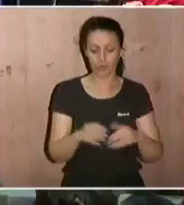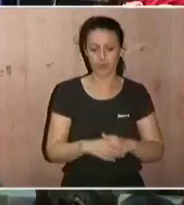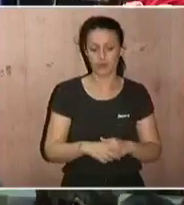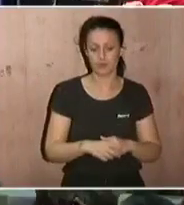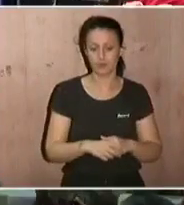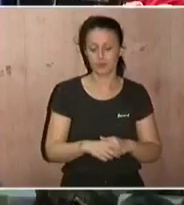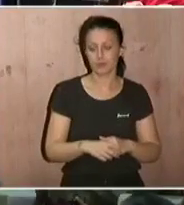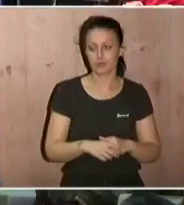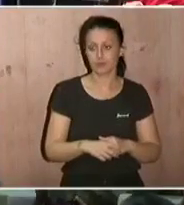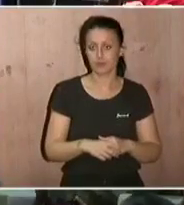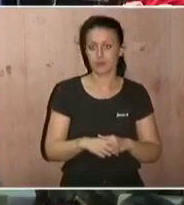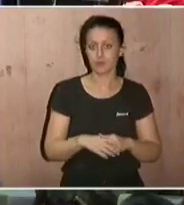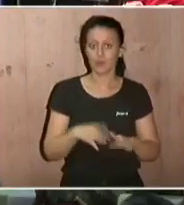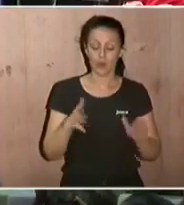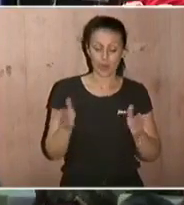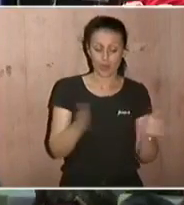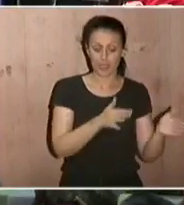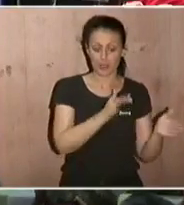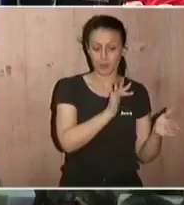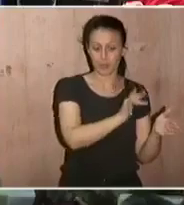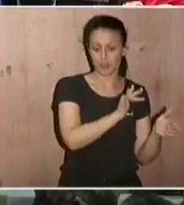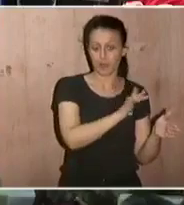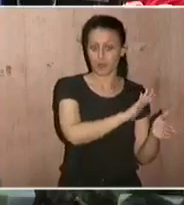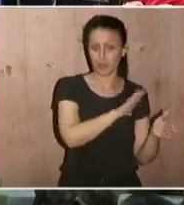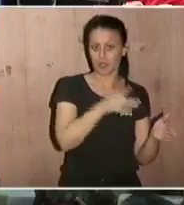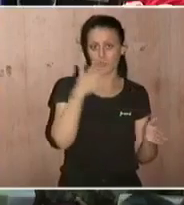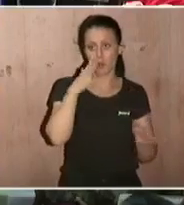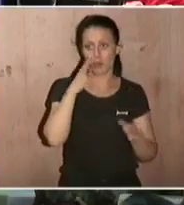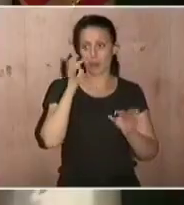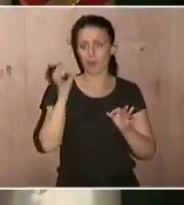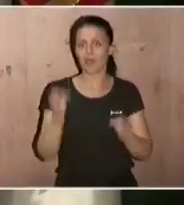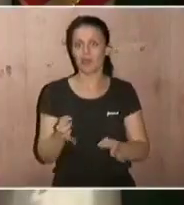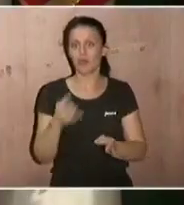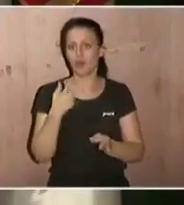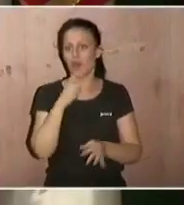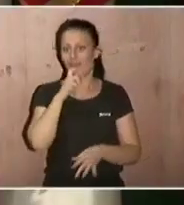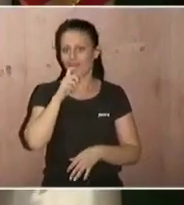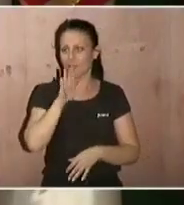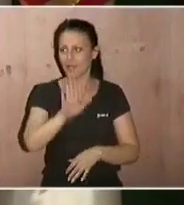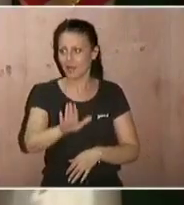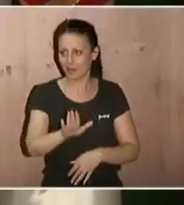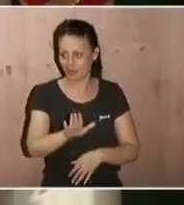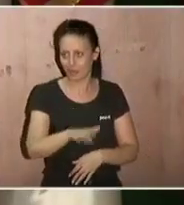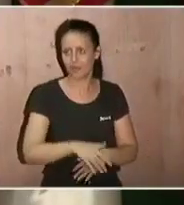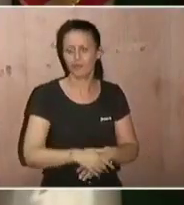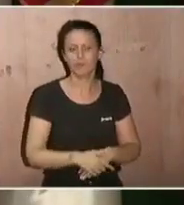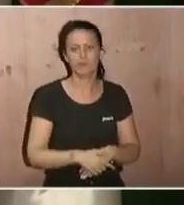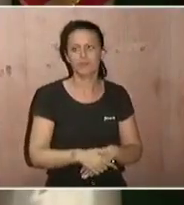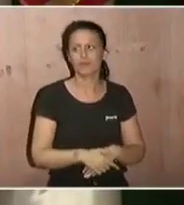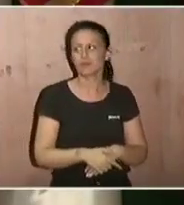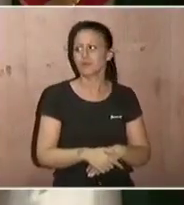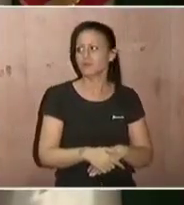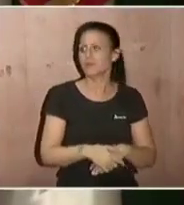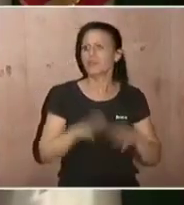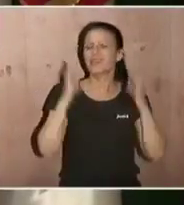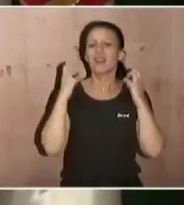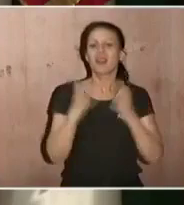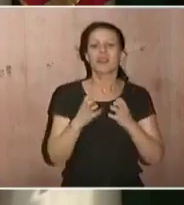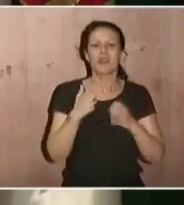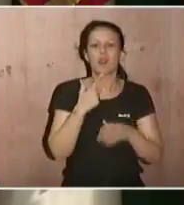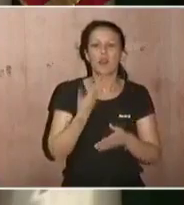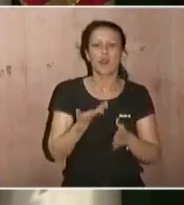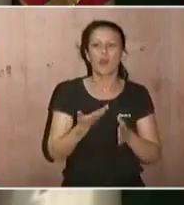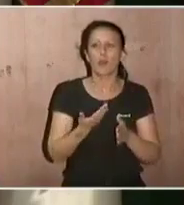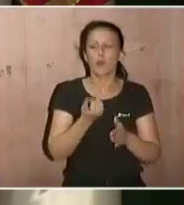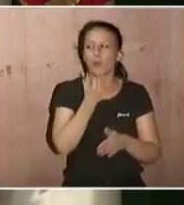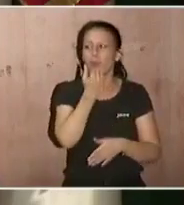también no solo en la parte positiva, sino en los peligros y amenazas, una especie de análisis DAF. Bueno, la cátedra me llegó muy pronto, en